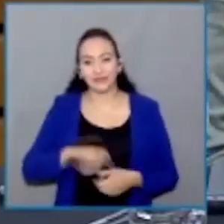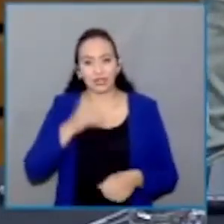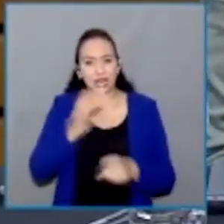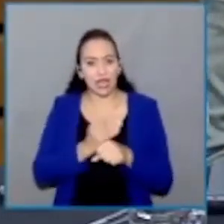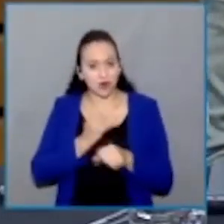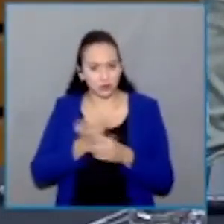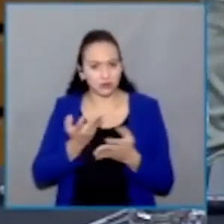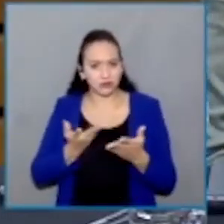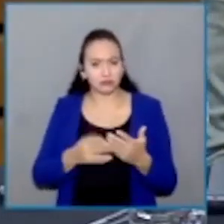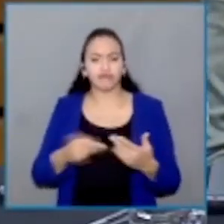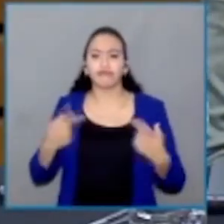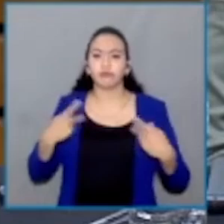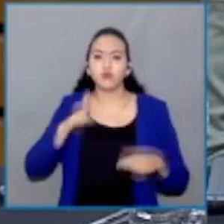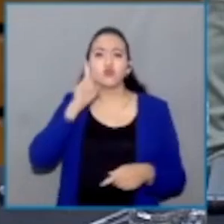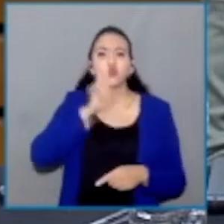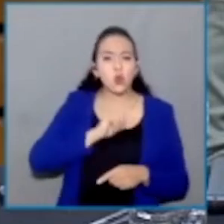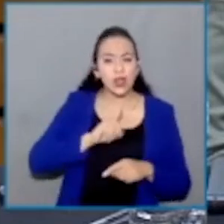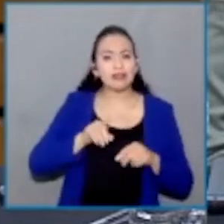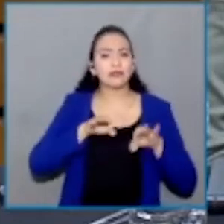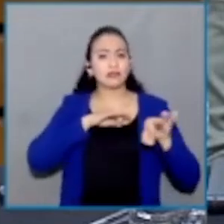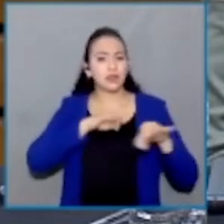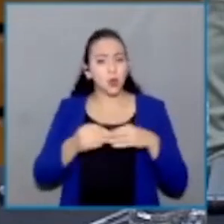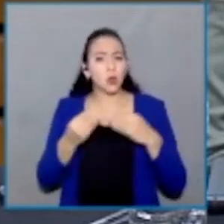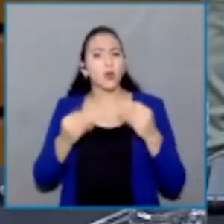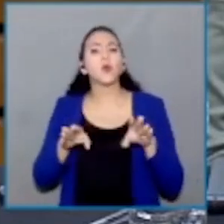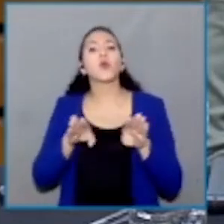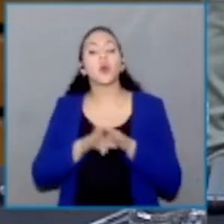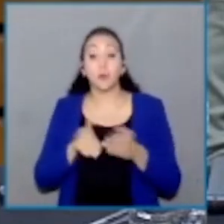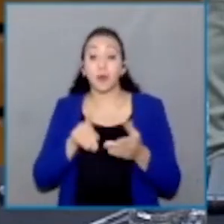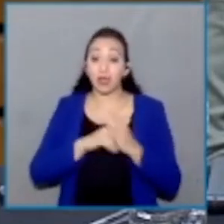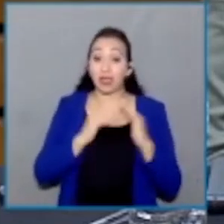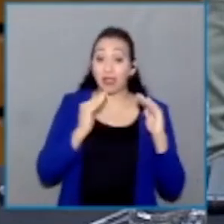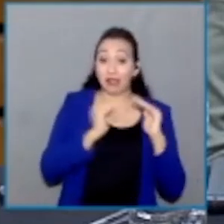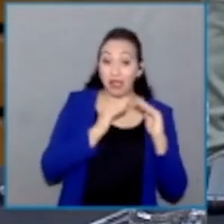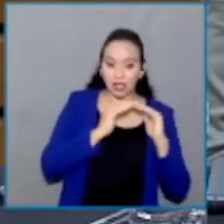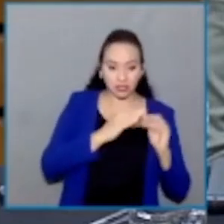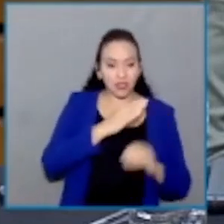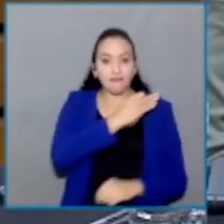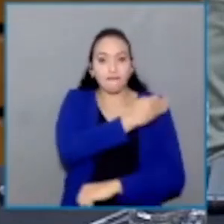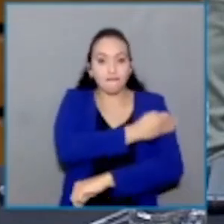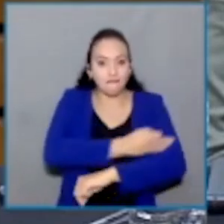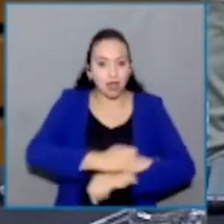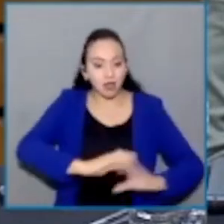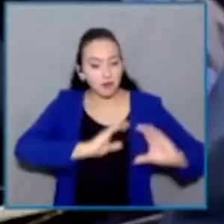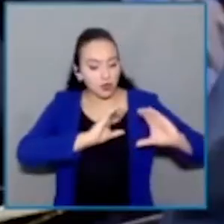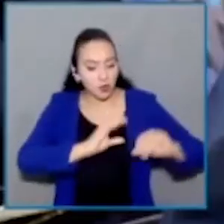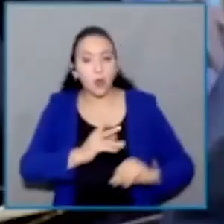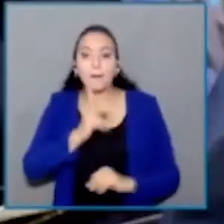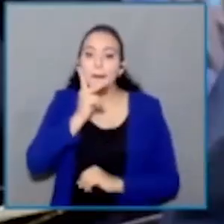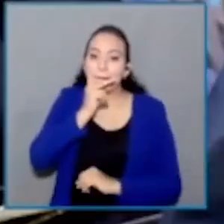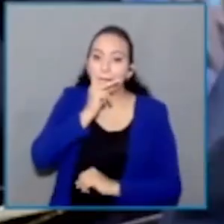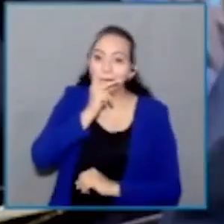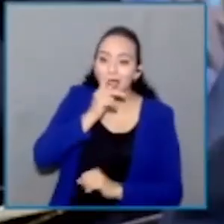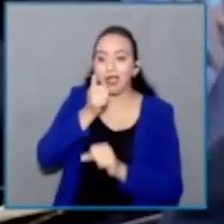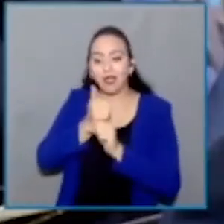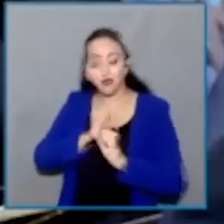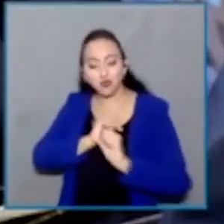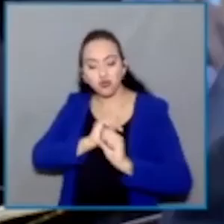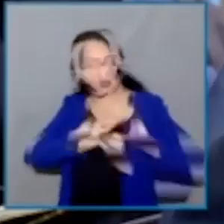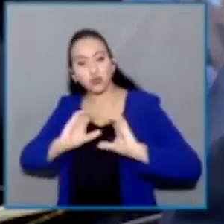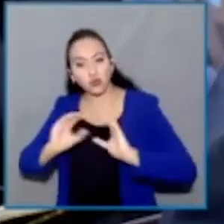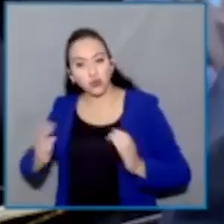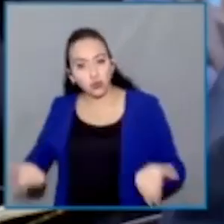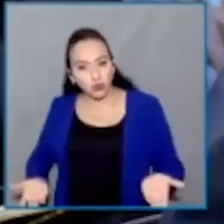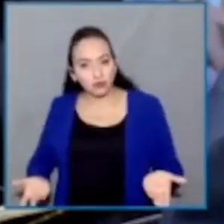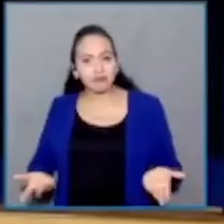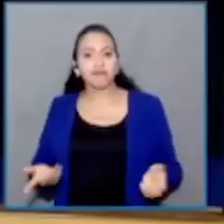de mujeres en los hogares e hizo un llamado a impulsar un verdadero sistema nacional de cuidados. El director de Derechos